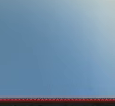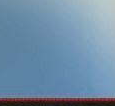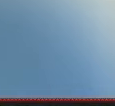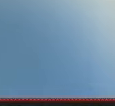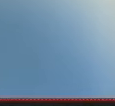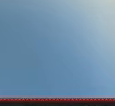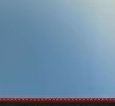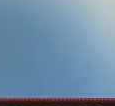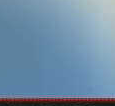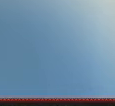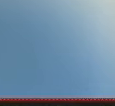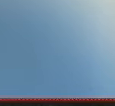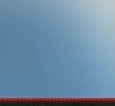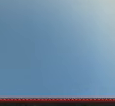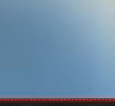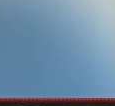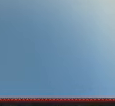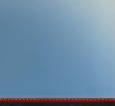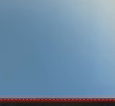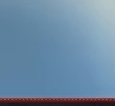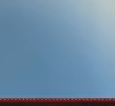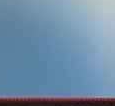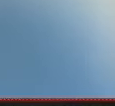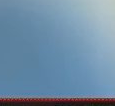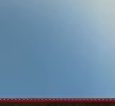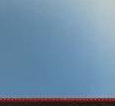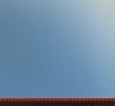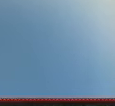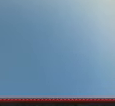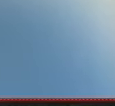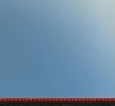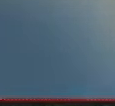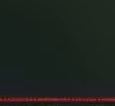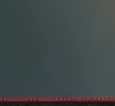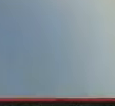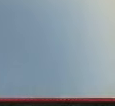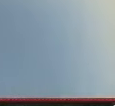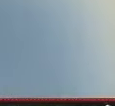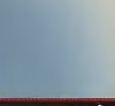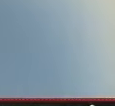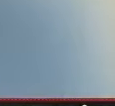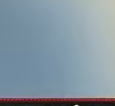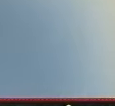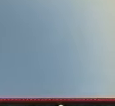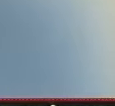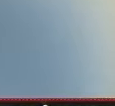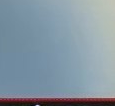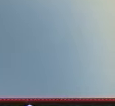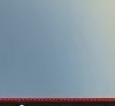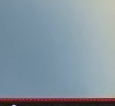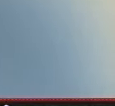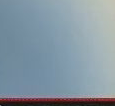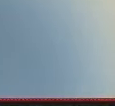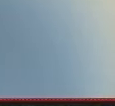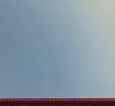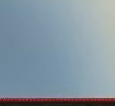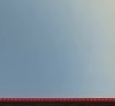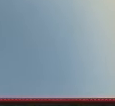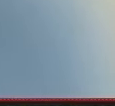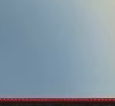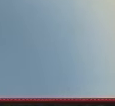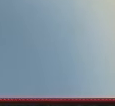evadiendo las alcabalas fronterizas. El general de división